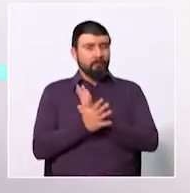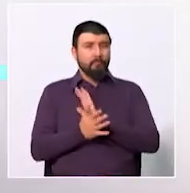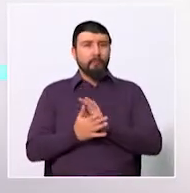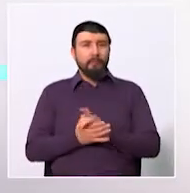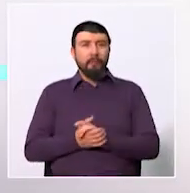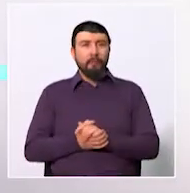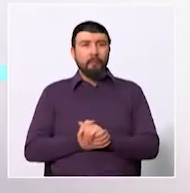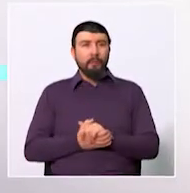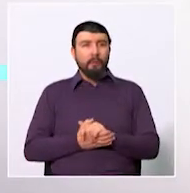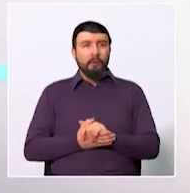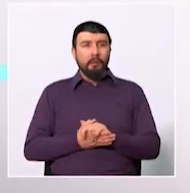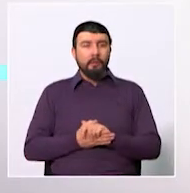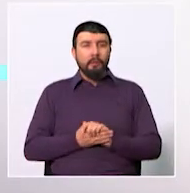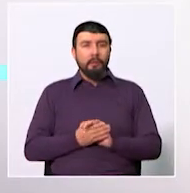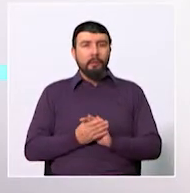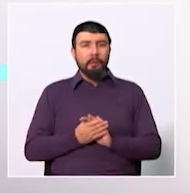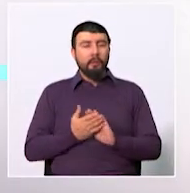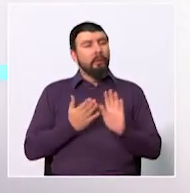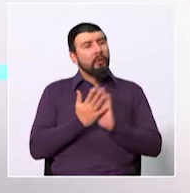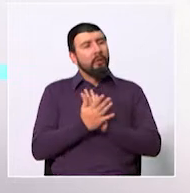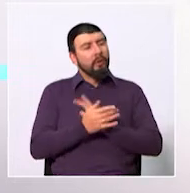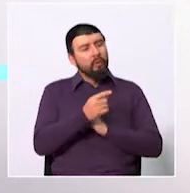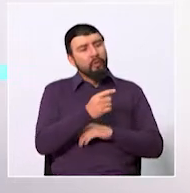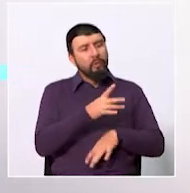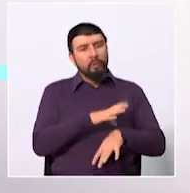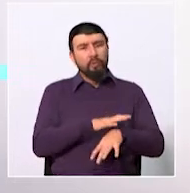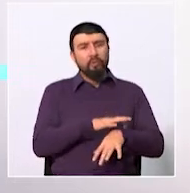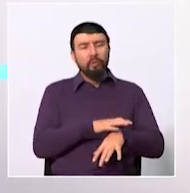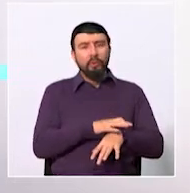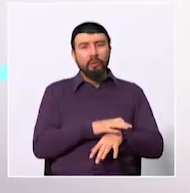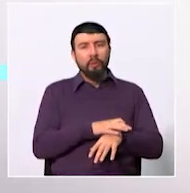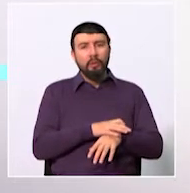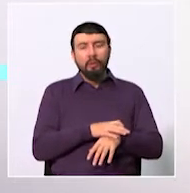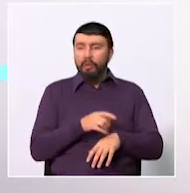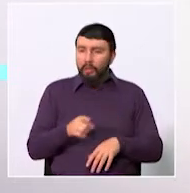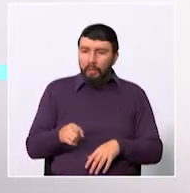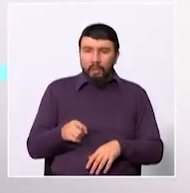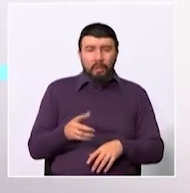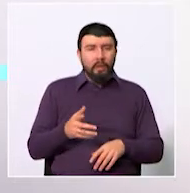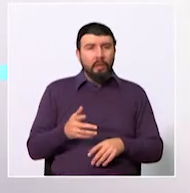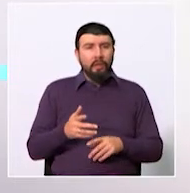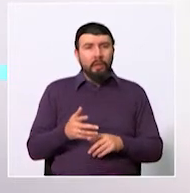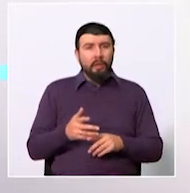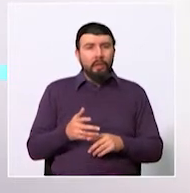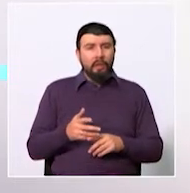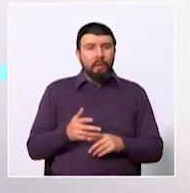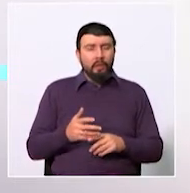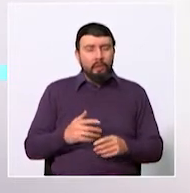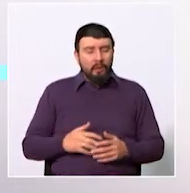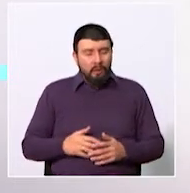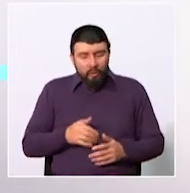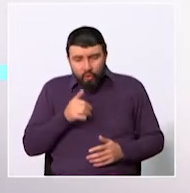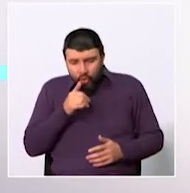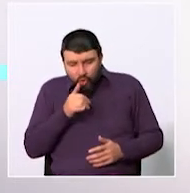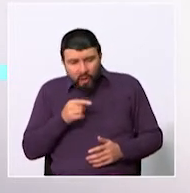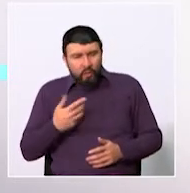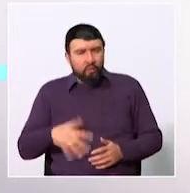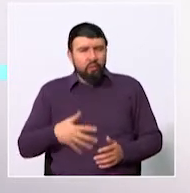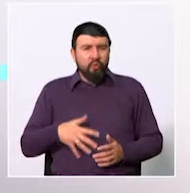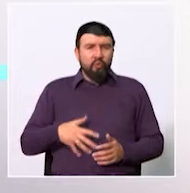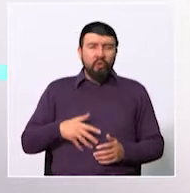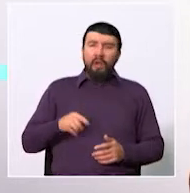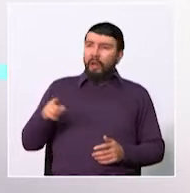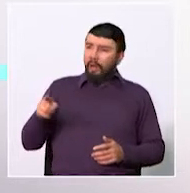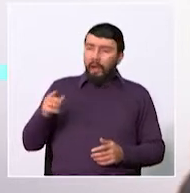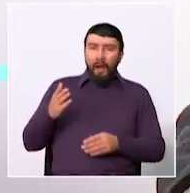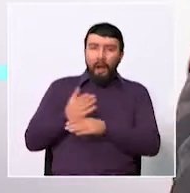comentarle doctor acerca de la asistencia de inversión a intel intersticial que la señora llamó acabo de